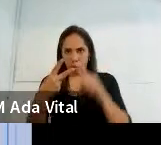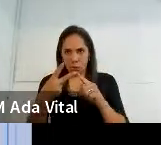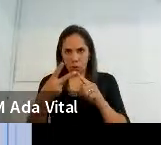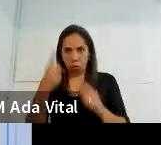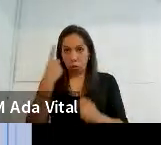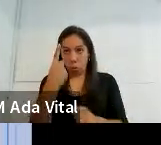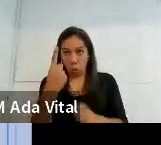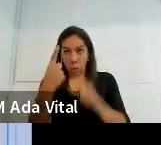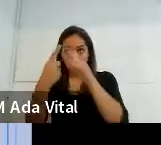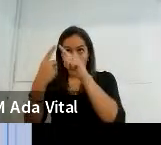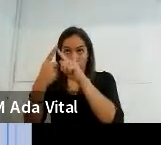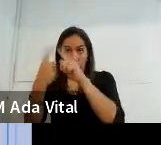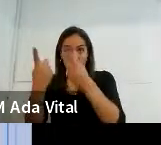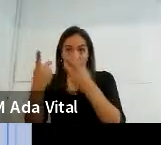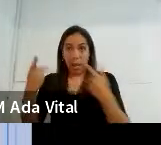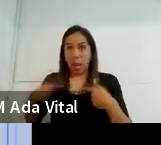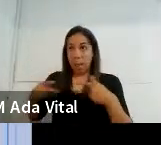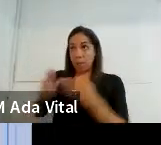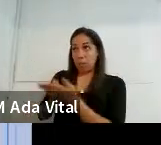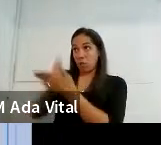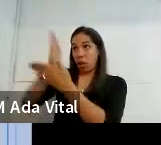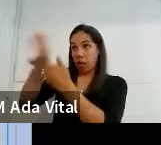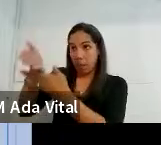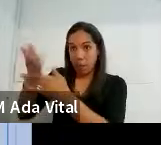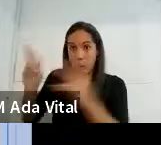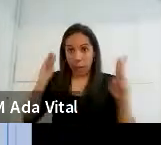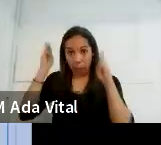el usuario o en el